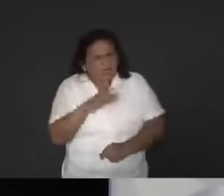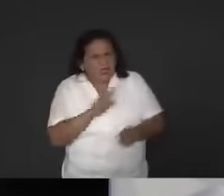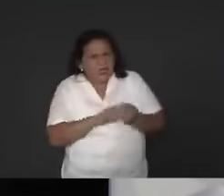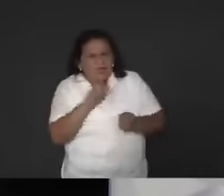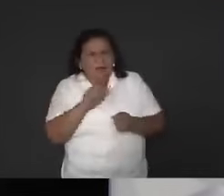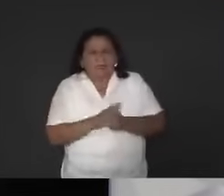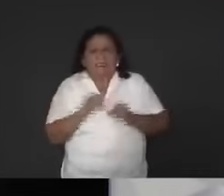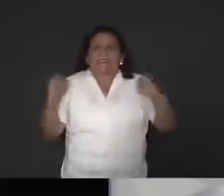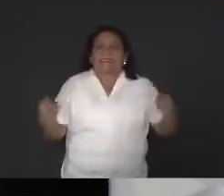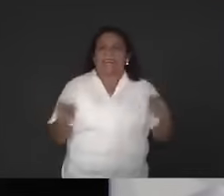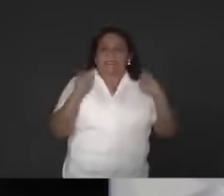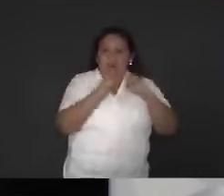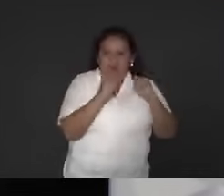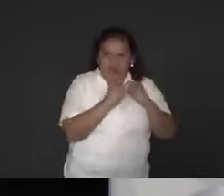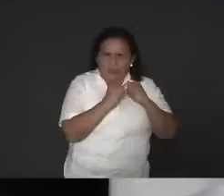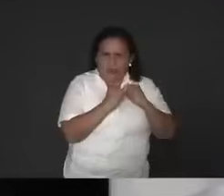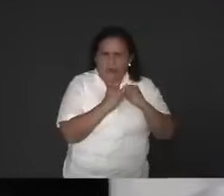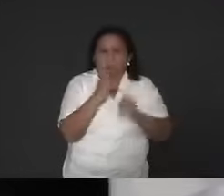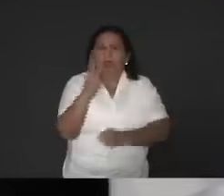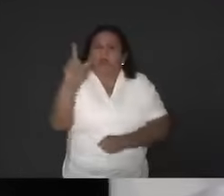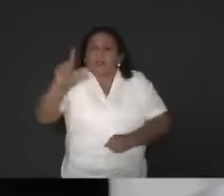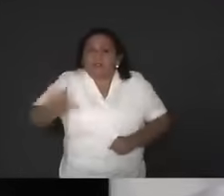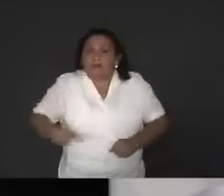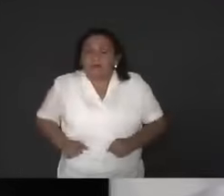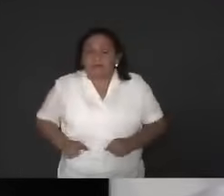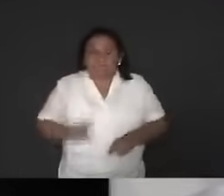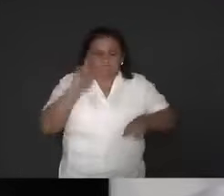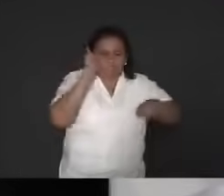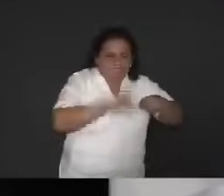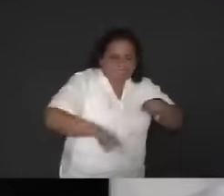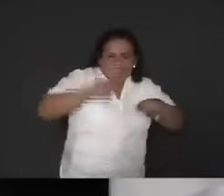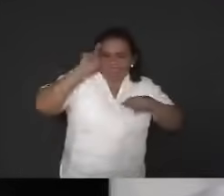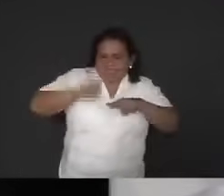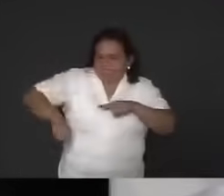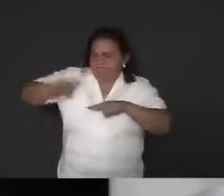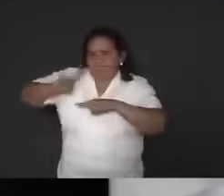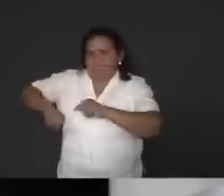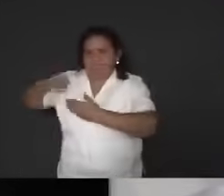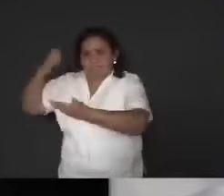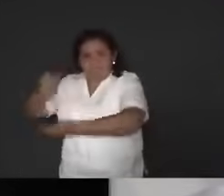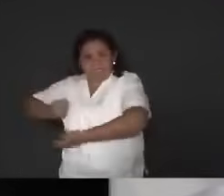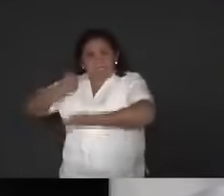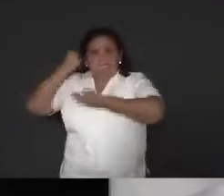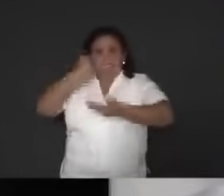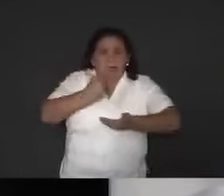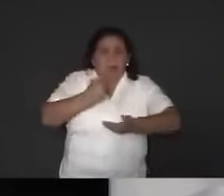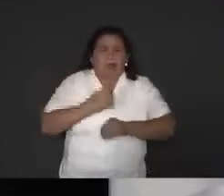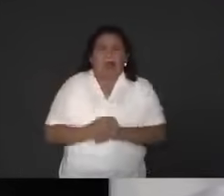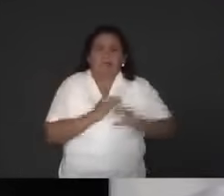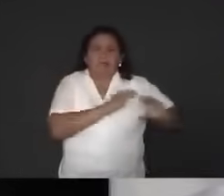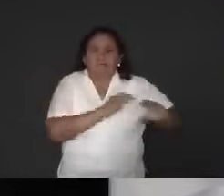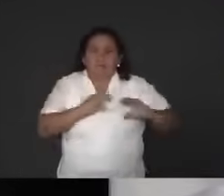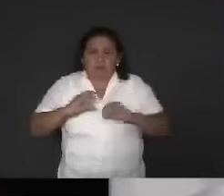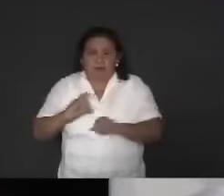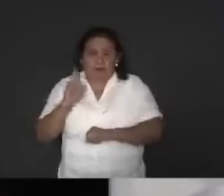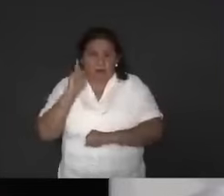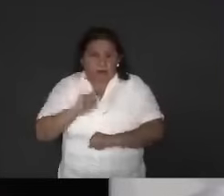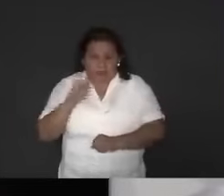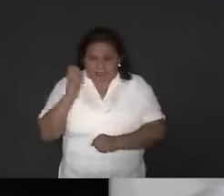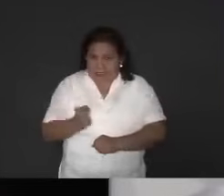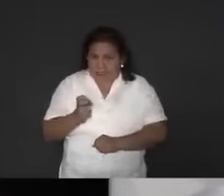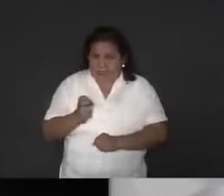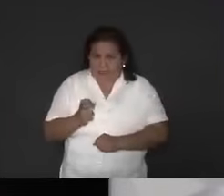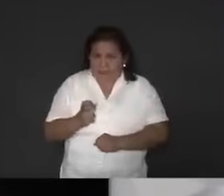violencia institucional. Cuando el gobierno retira presupuestos dedicados a cuidar a la mujer. Este gobierno federal de